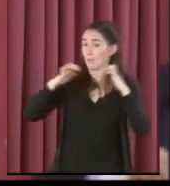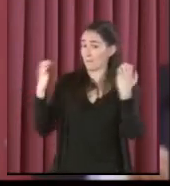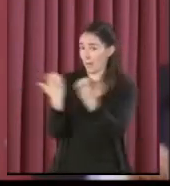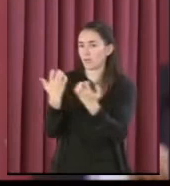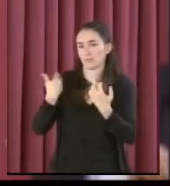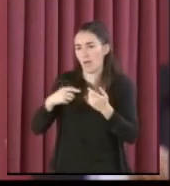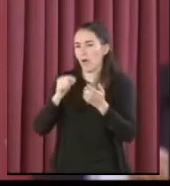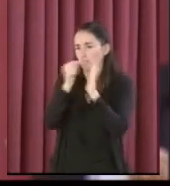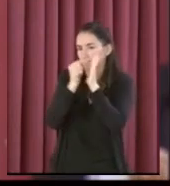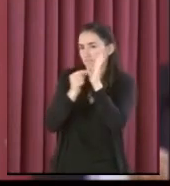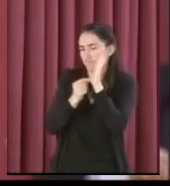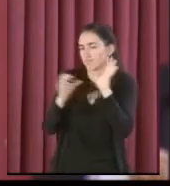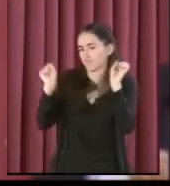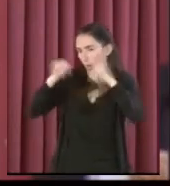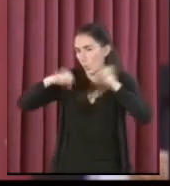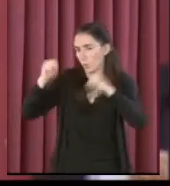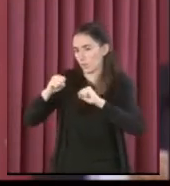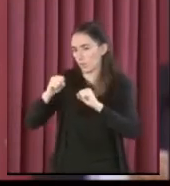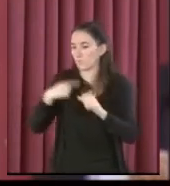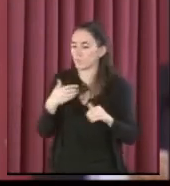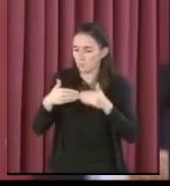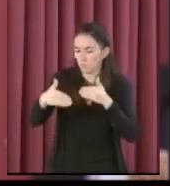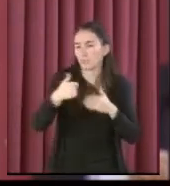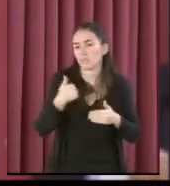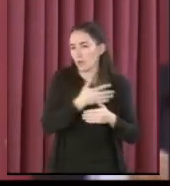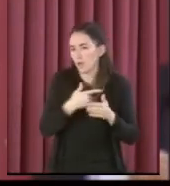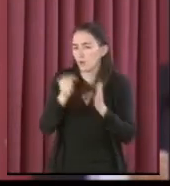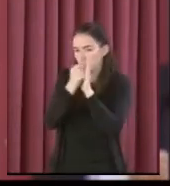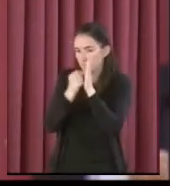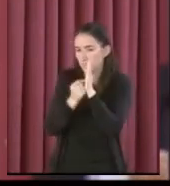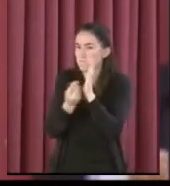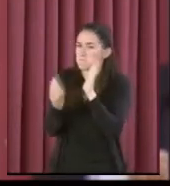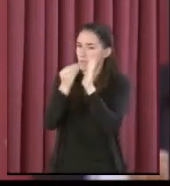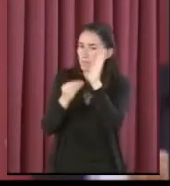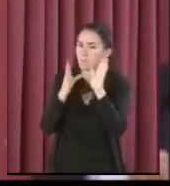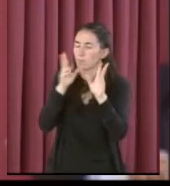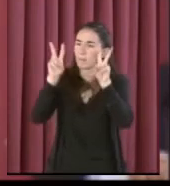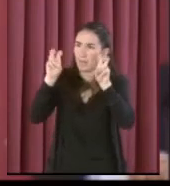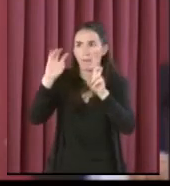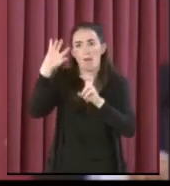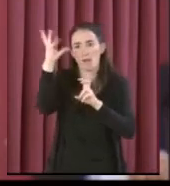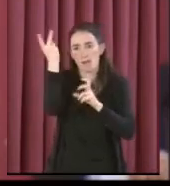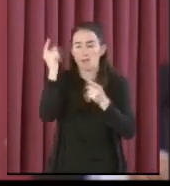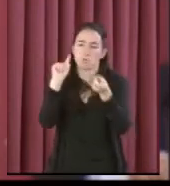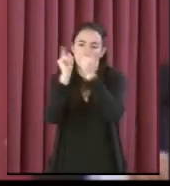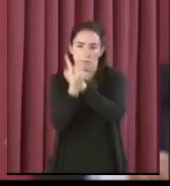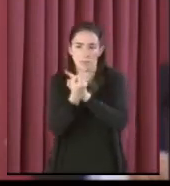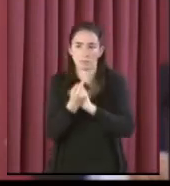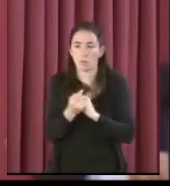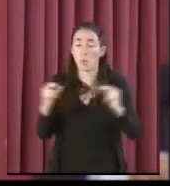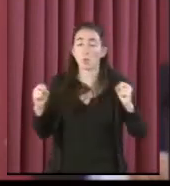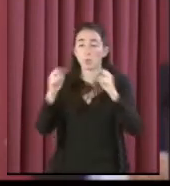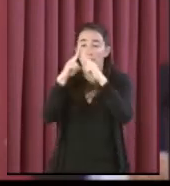la atenuación de los efectos del cambio climático. Ya, tras la cumbre del clima de París en 2015, hemos ampliado